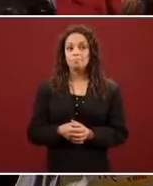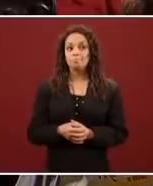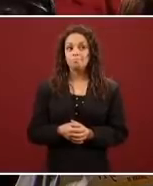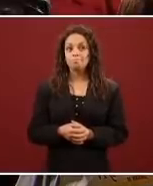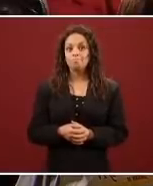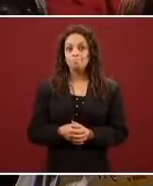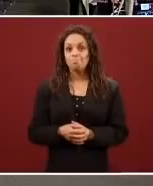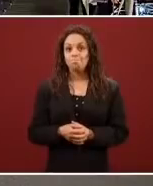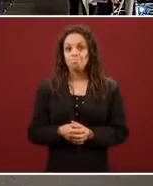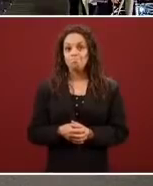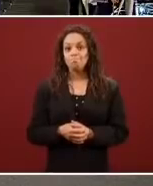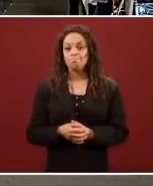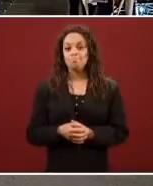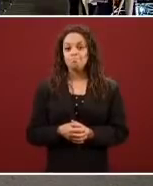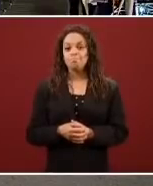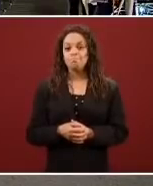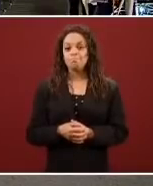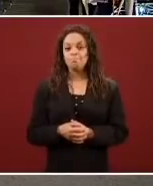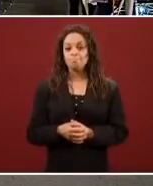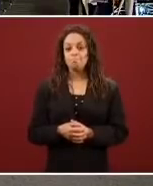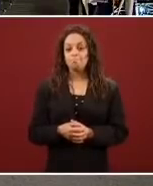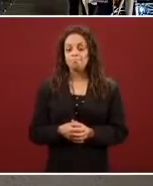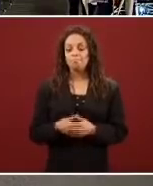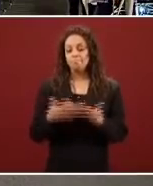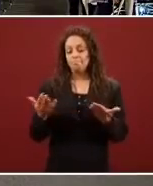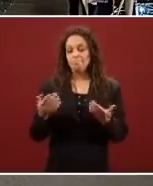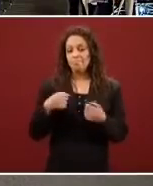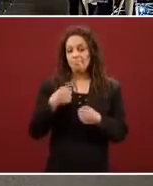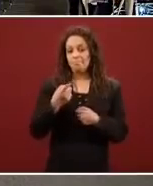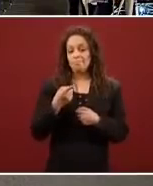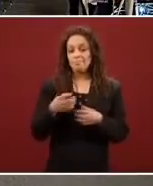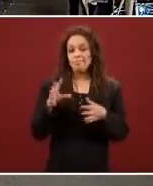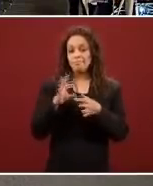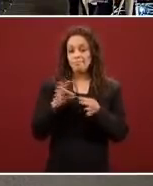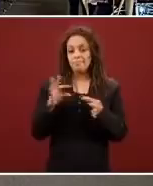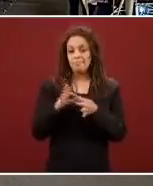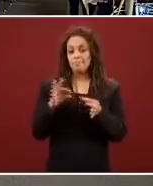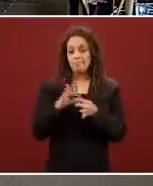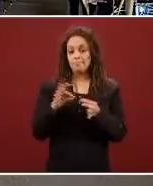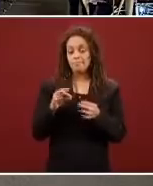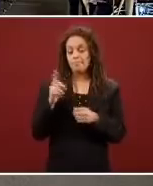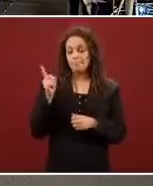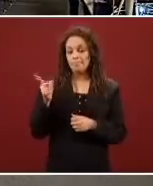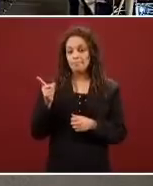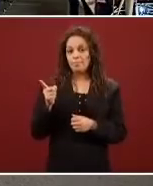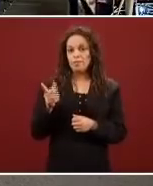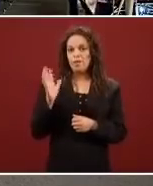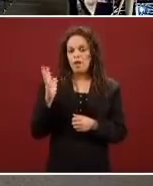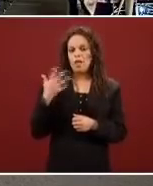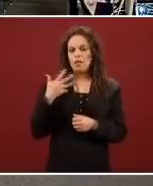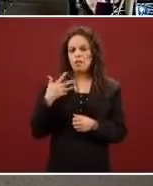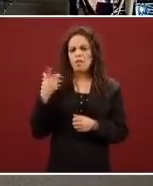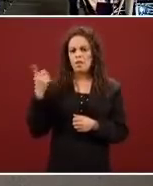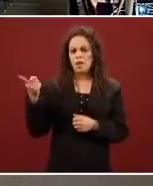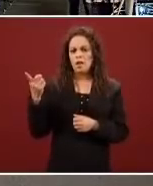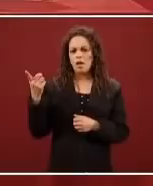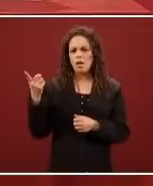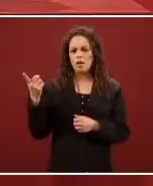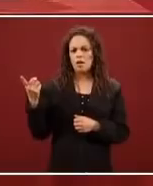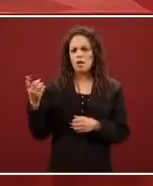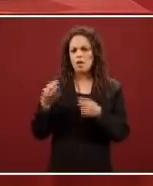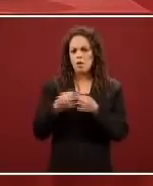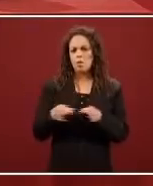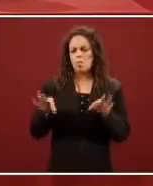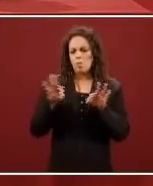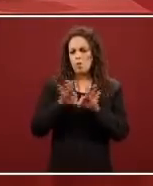protección se compraron y cuándo se hizo la compra, por favor? Ok, comentar, precisamente el ISABI ha estado trabajando como un actor importante, como